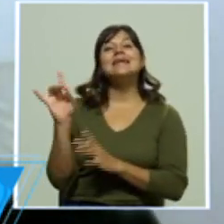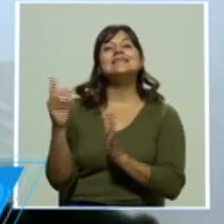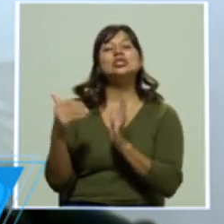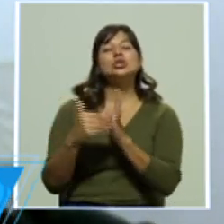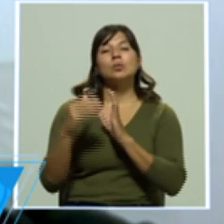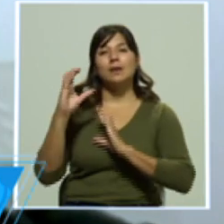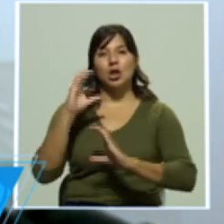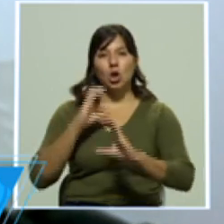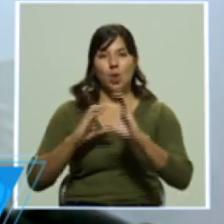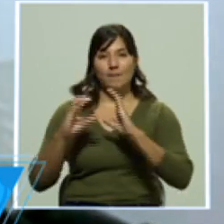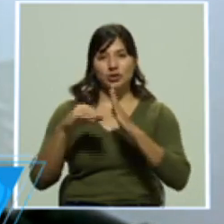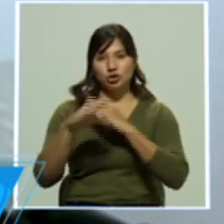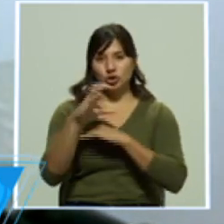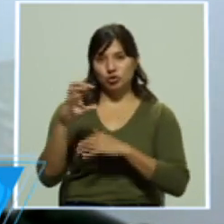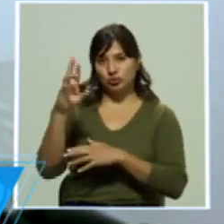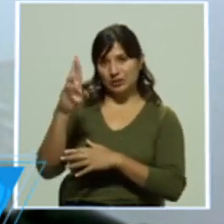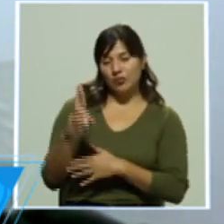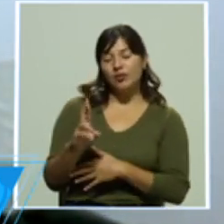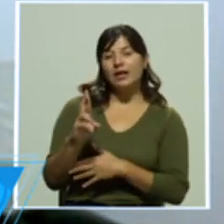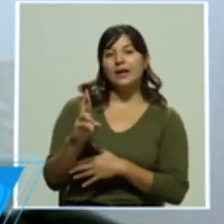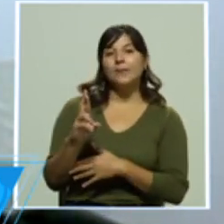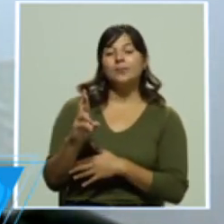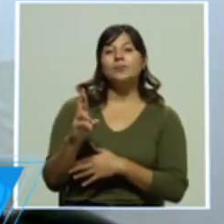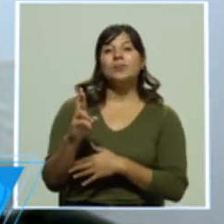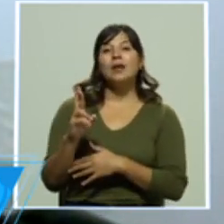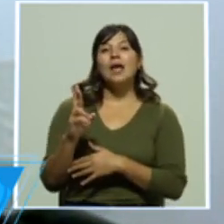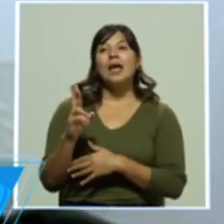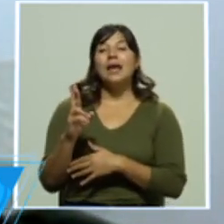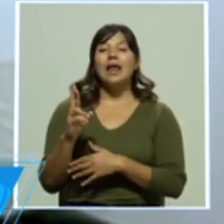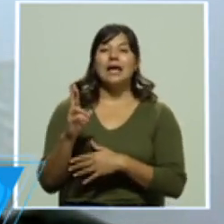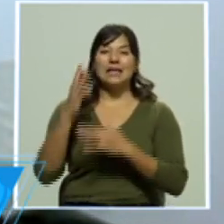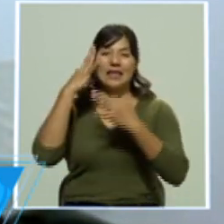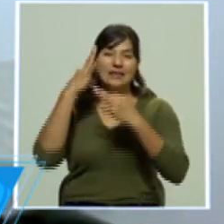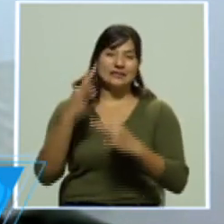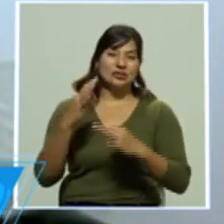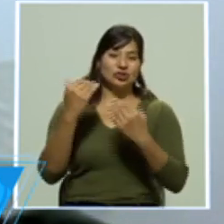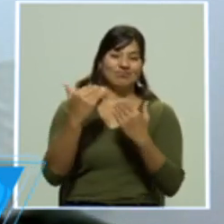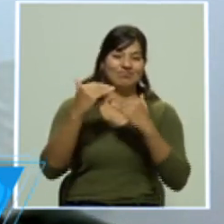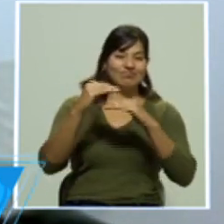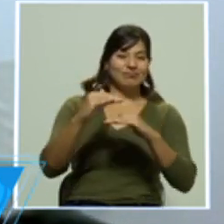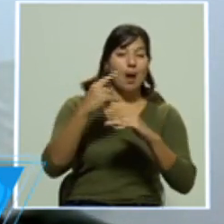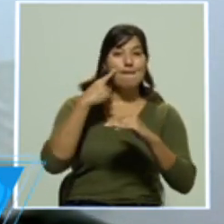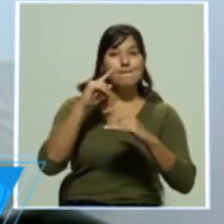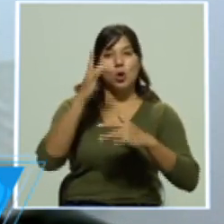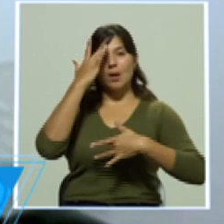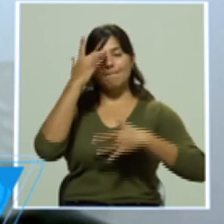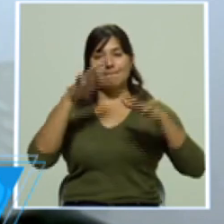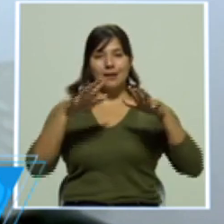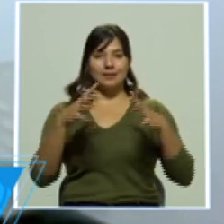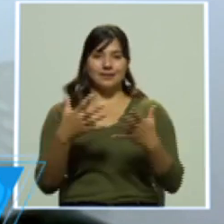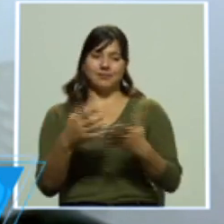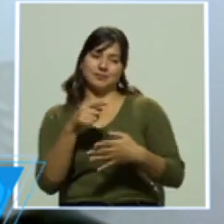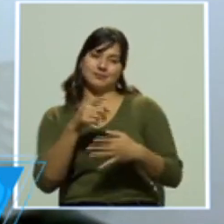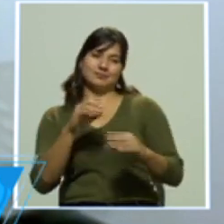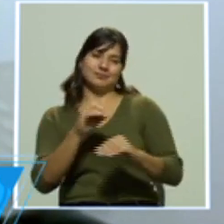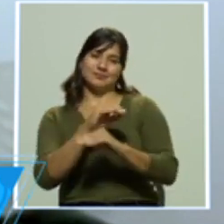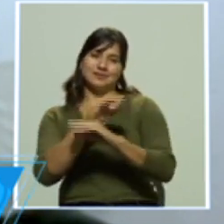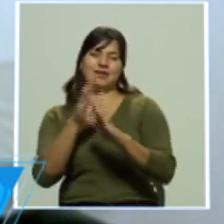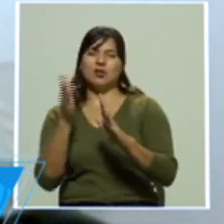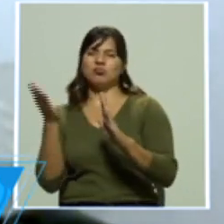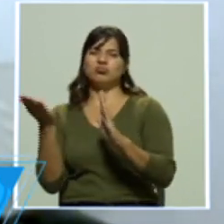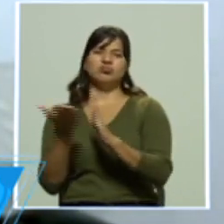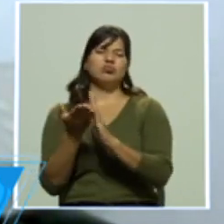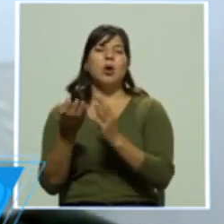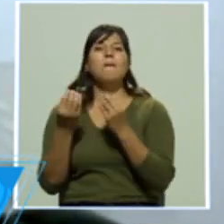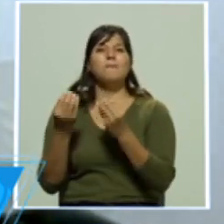país. Las medidas que se tuvieron que tomar a causa de la pandemia claramente generaron efectos muy negativos sobre el